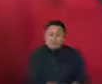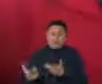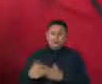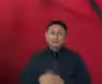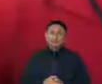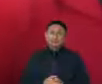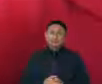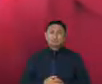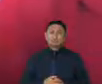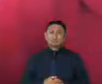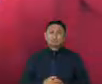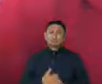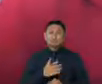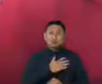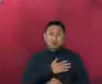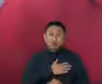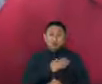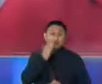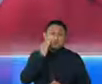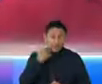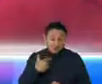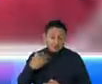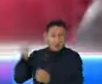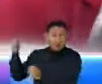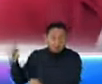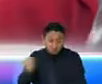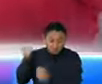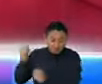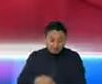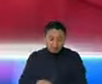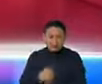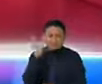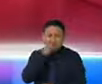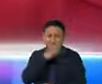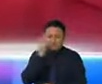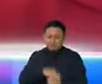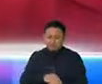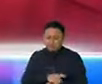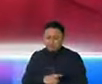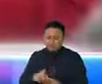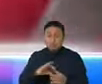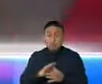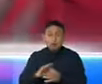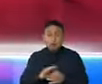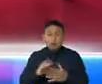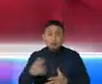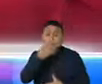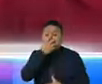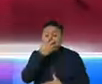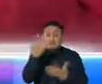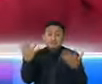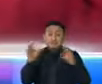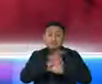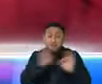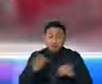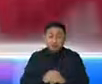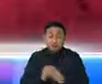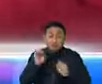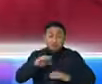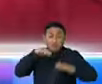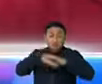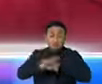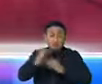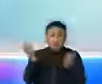Solo en lo que uno se pasa, barriendo, apesta, no se diga a los pobres compañeros que sin mascarillas y nada se meten a sacar